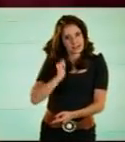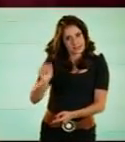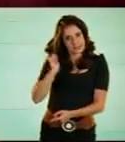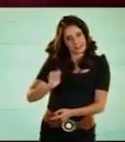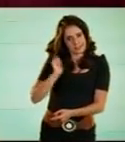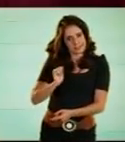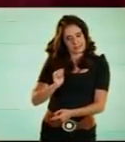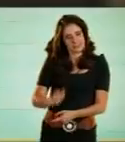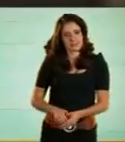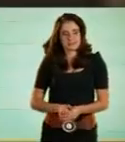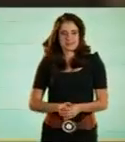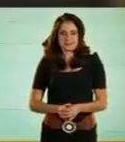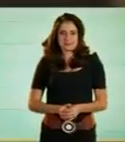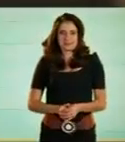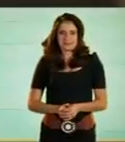de nuestra historia.